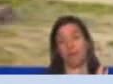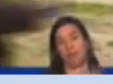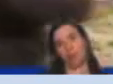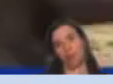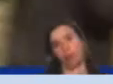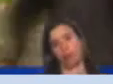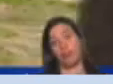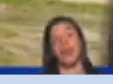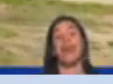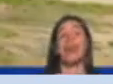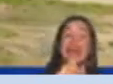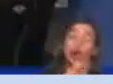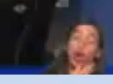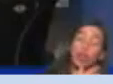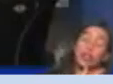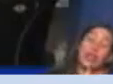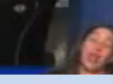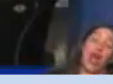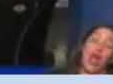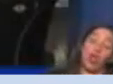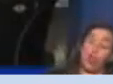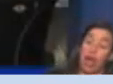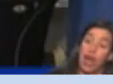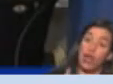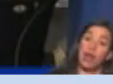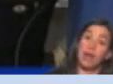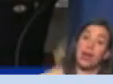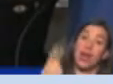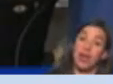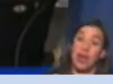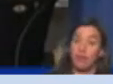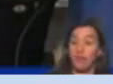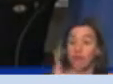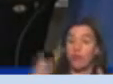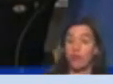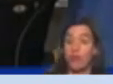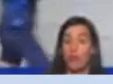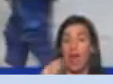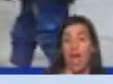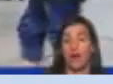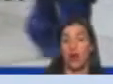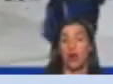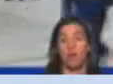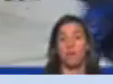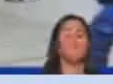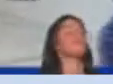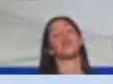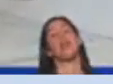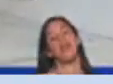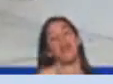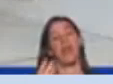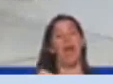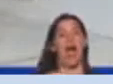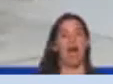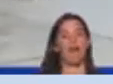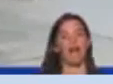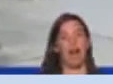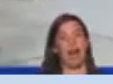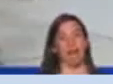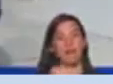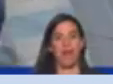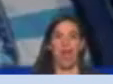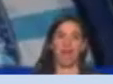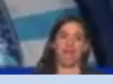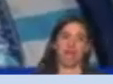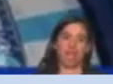agosto de 2025 tendrá justamente que ser cambiada la postura de AFA con respecto a todo esto.